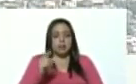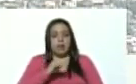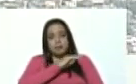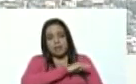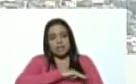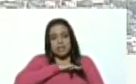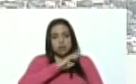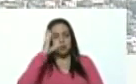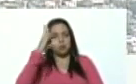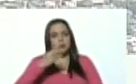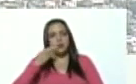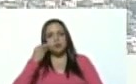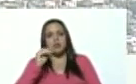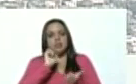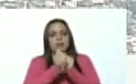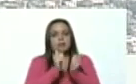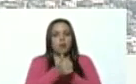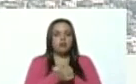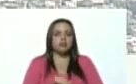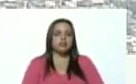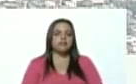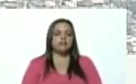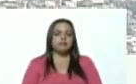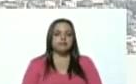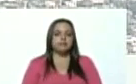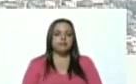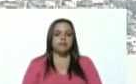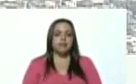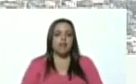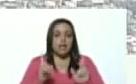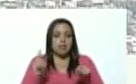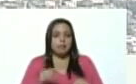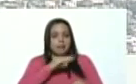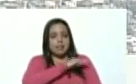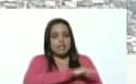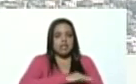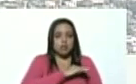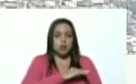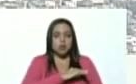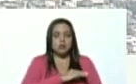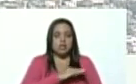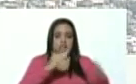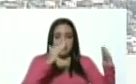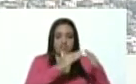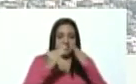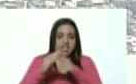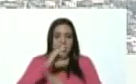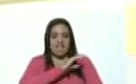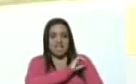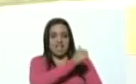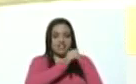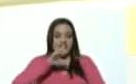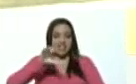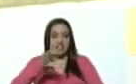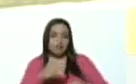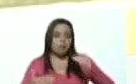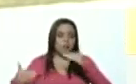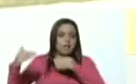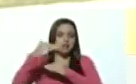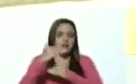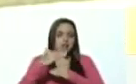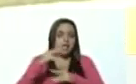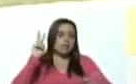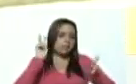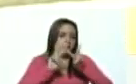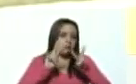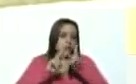Deporte, Mervin Maldonado. También está el ministro de Vivienda, jefe del Estado Mayor de la Gran Misión Vivienda